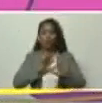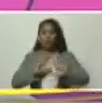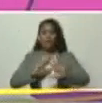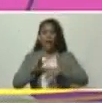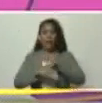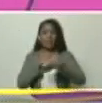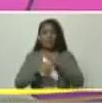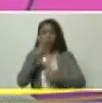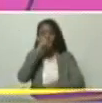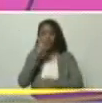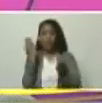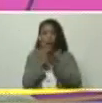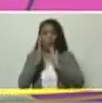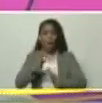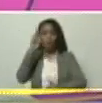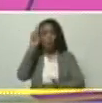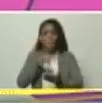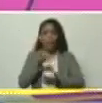el año escolar